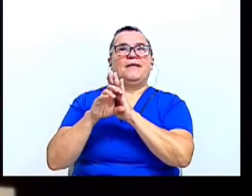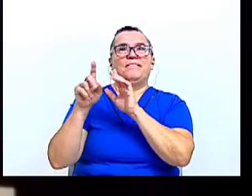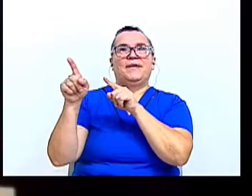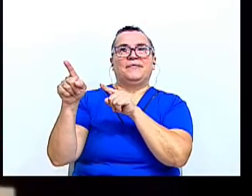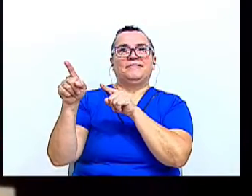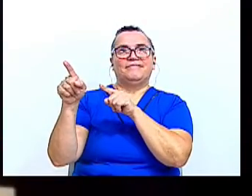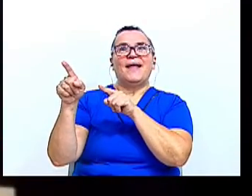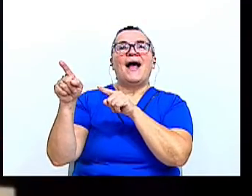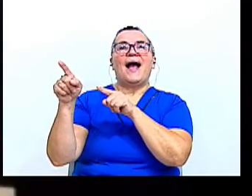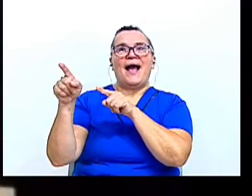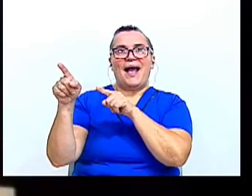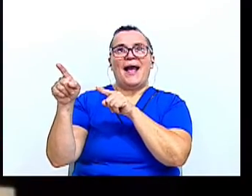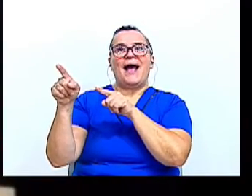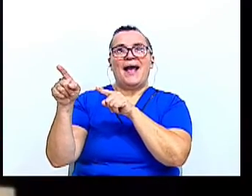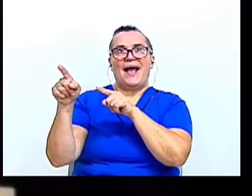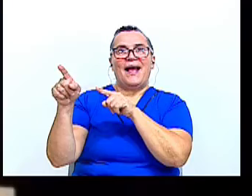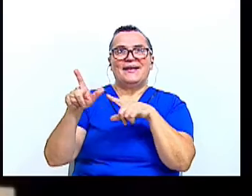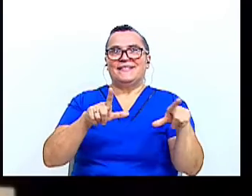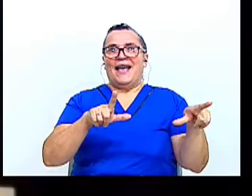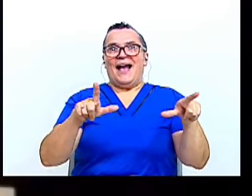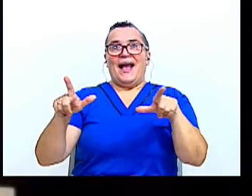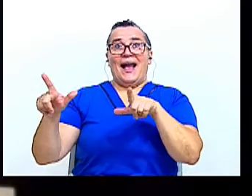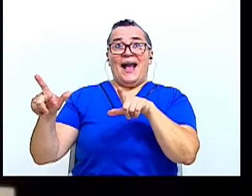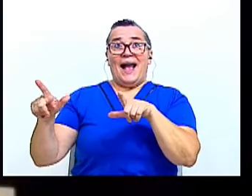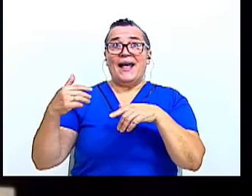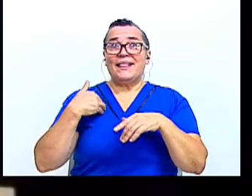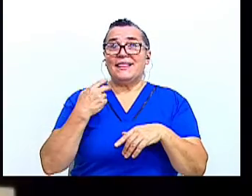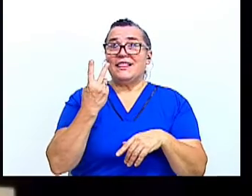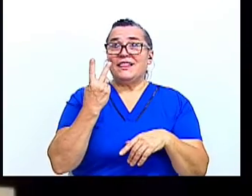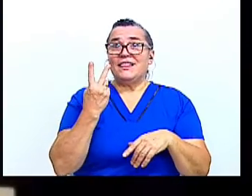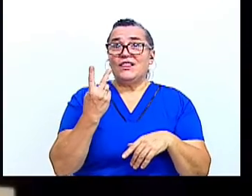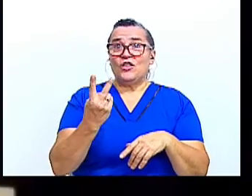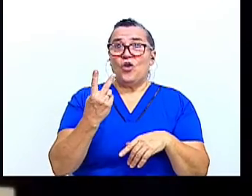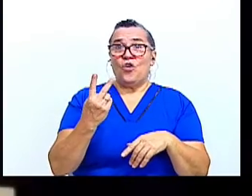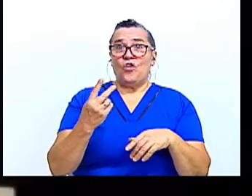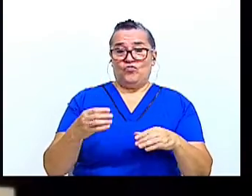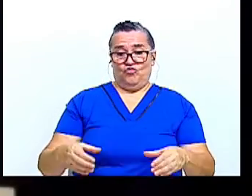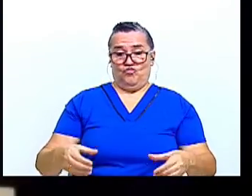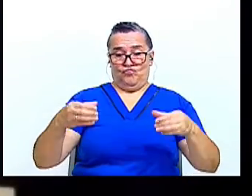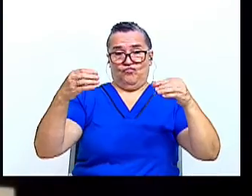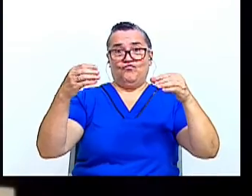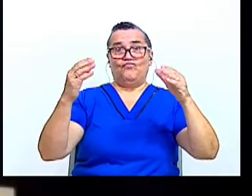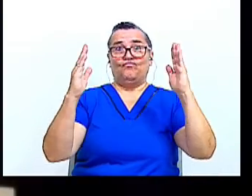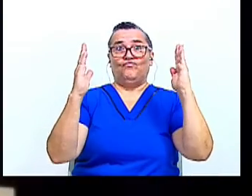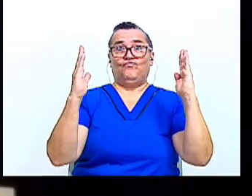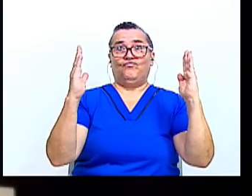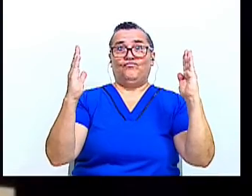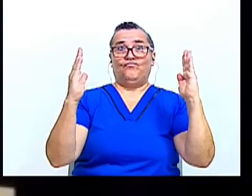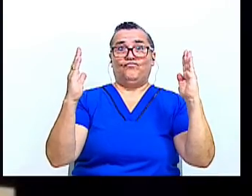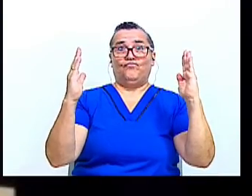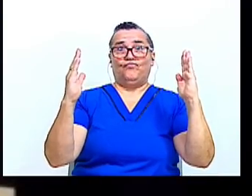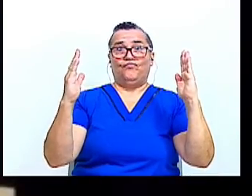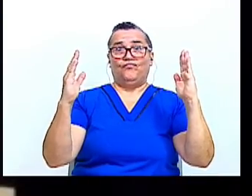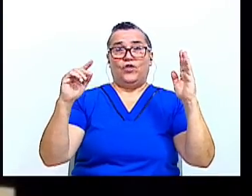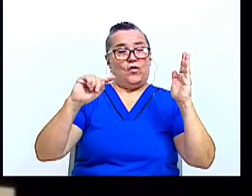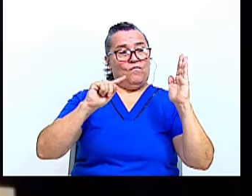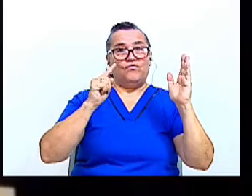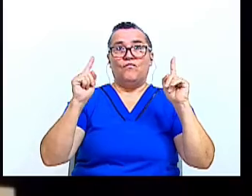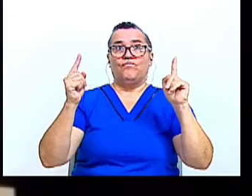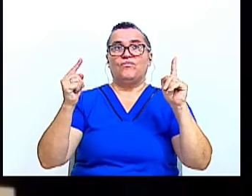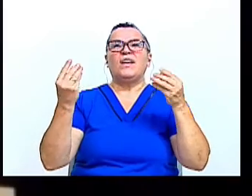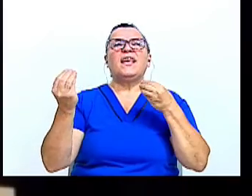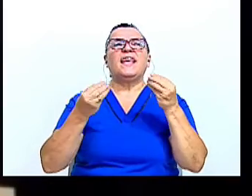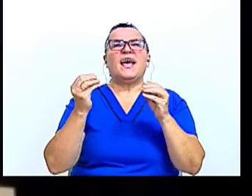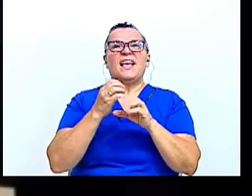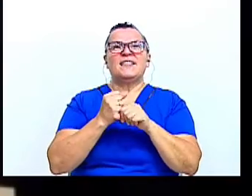Como este. Ahora sí, ya que tenemos las dos reglas en los boquetes y los ajustamos con tornillo, lo que